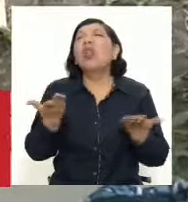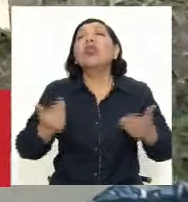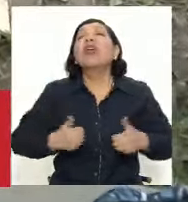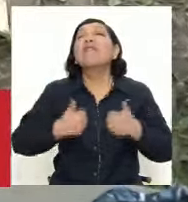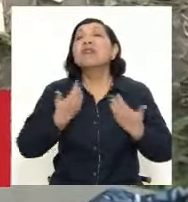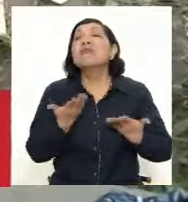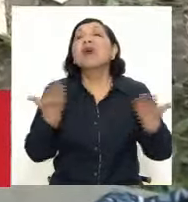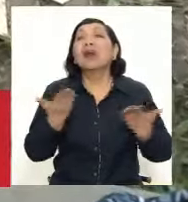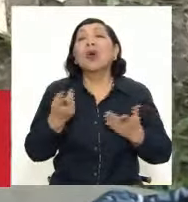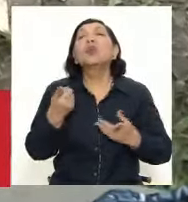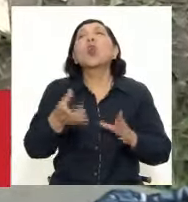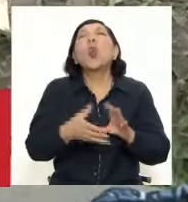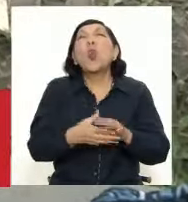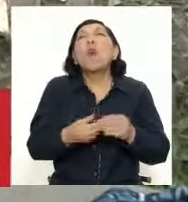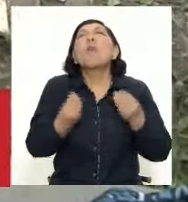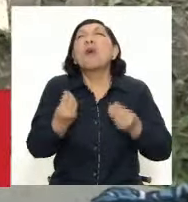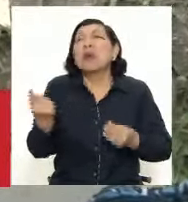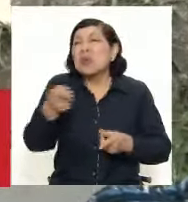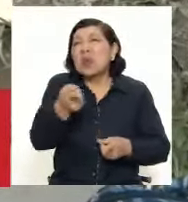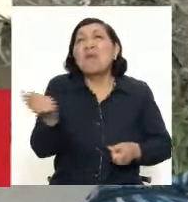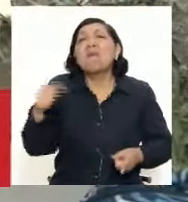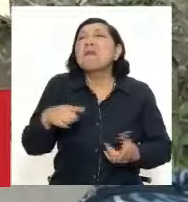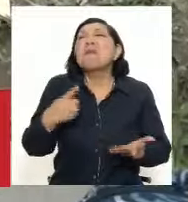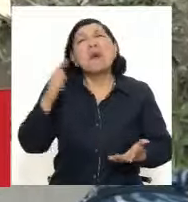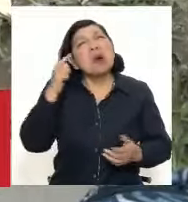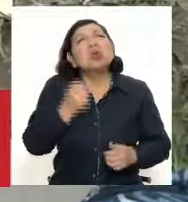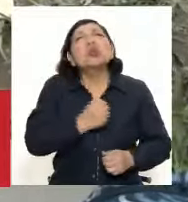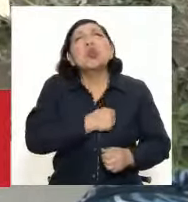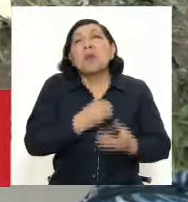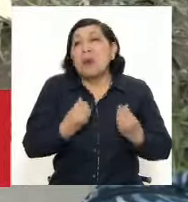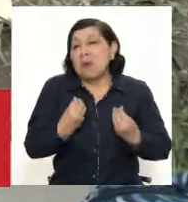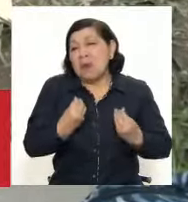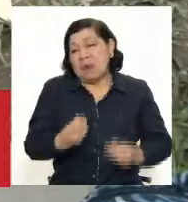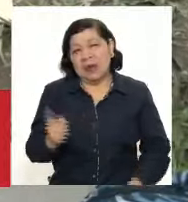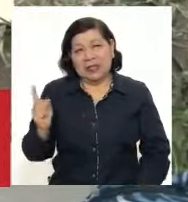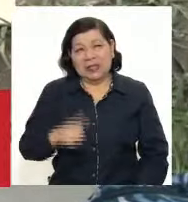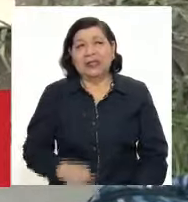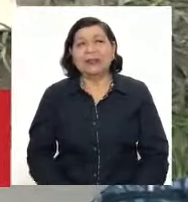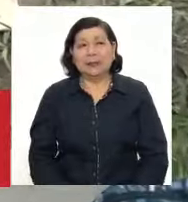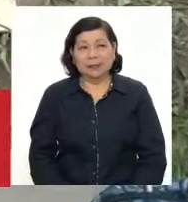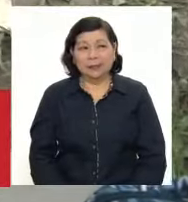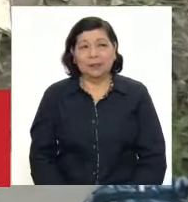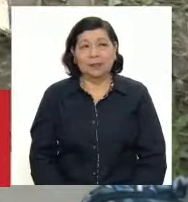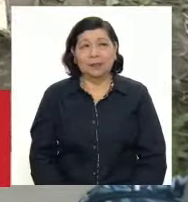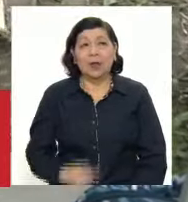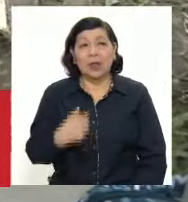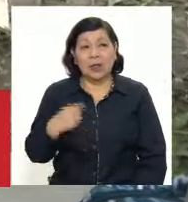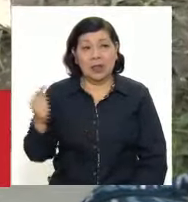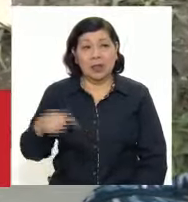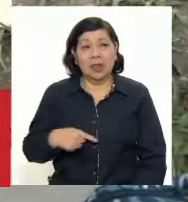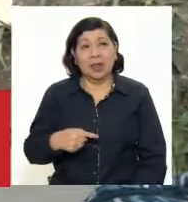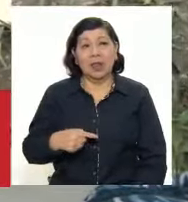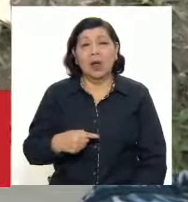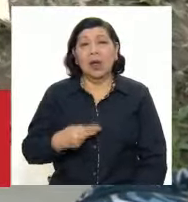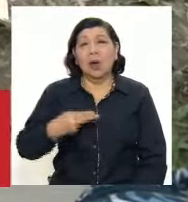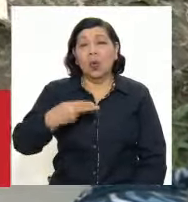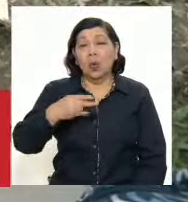viene? ¿Cuál es la anécdota? ¿Cuál es la motivación que le trae el día de hoy a darle el último adiós al expresidente? Yo vengo de